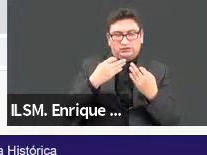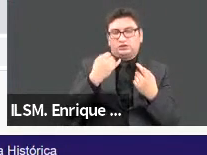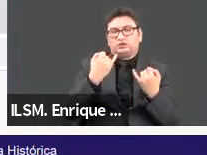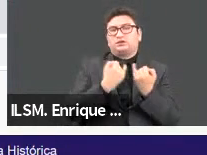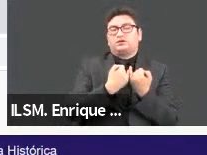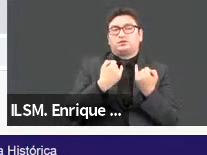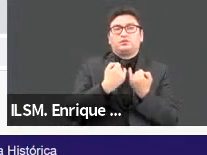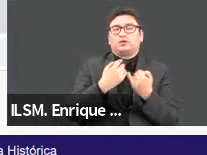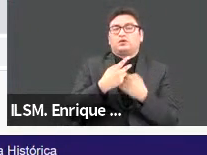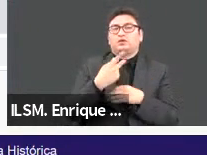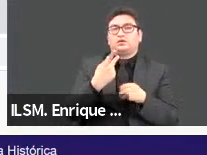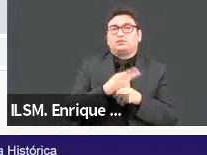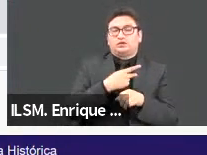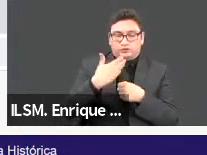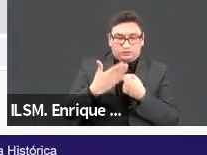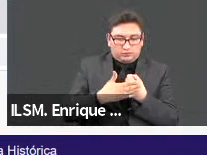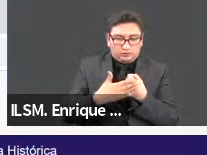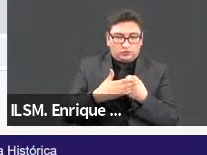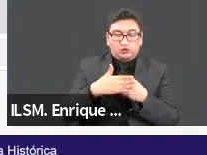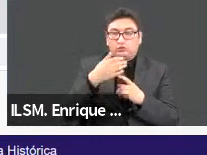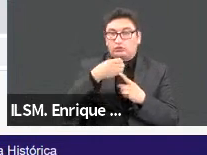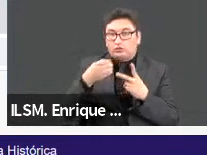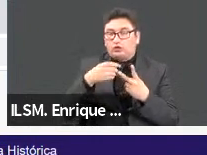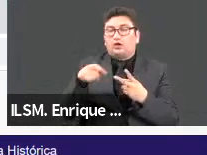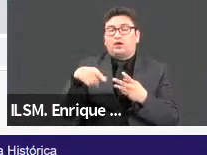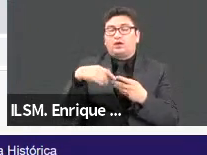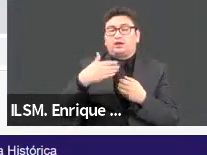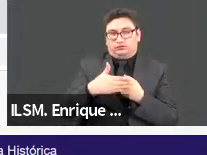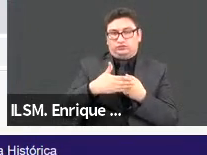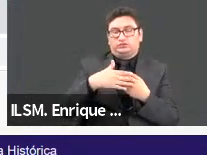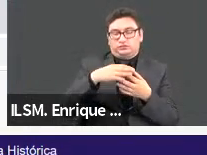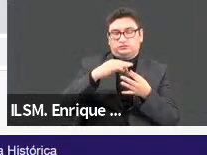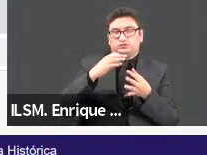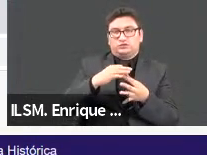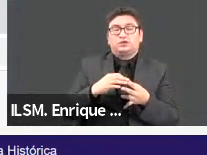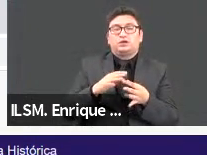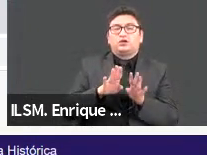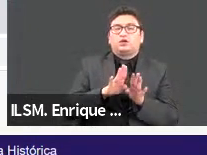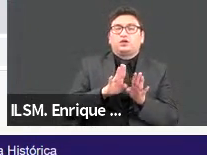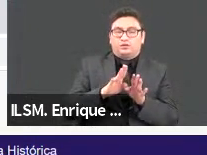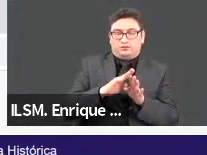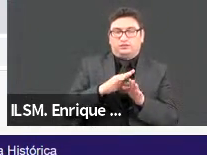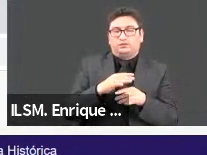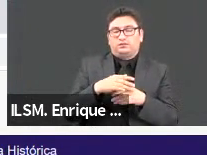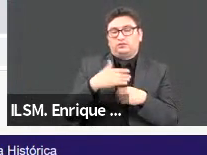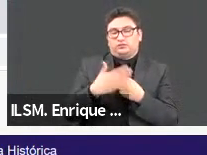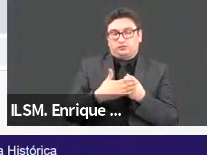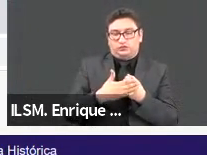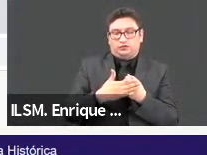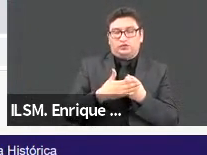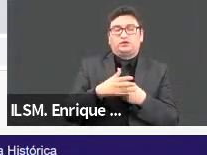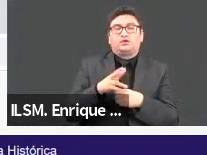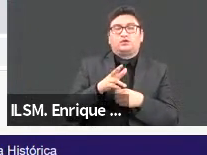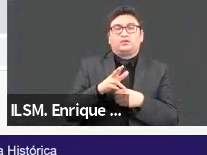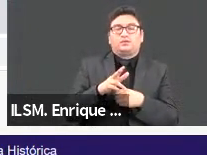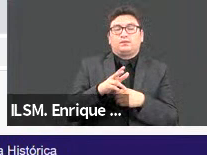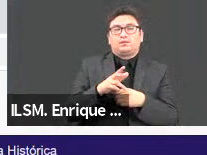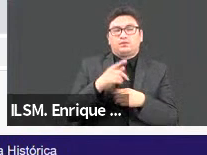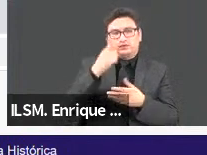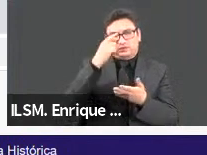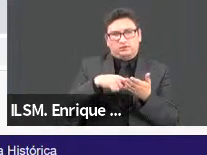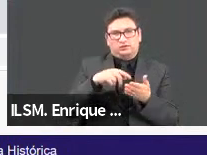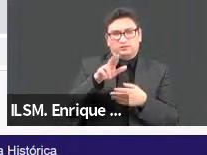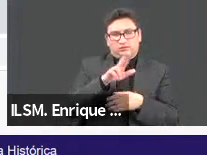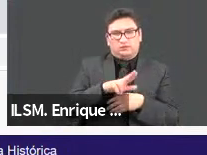con el sistema de consulta por ordenamiento Jurislex. Los invitamos a participar el próximo, me parece que es